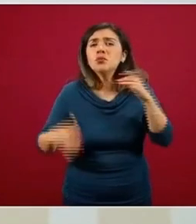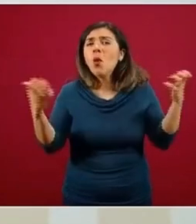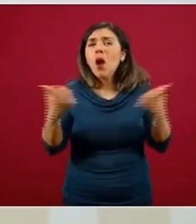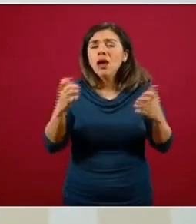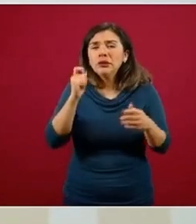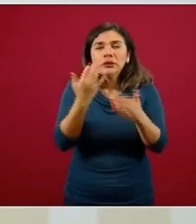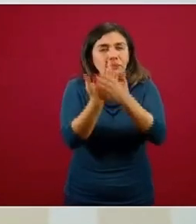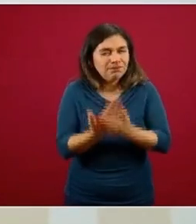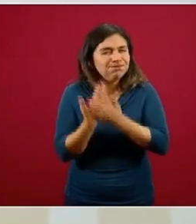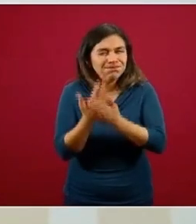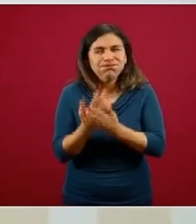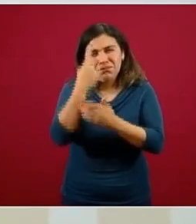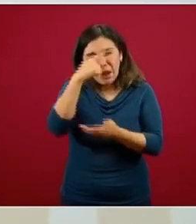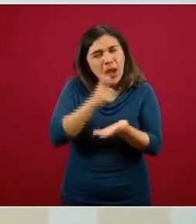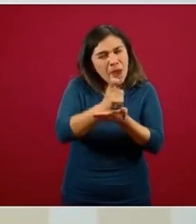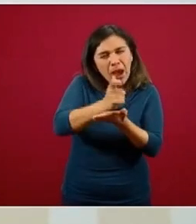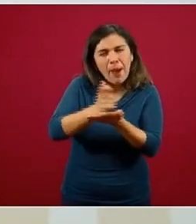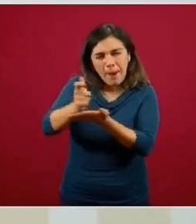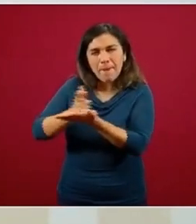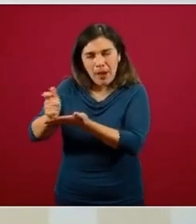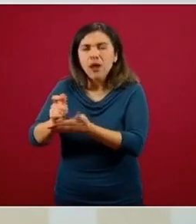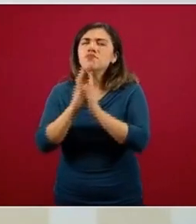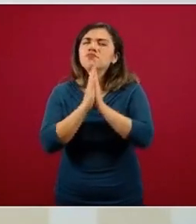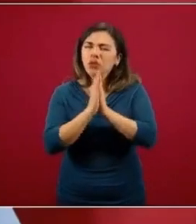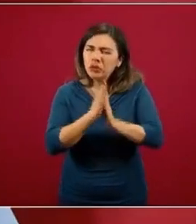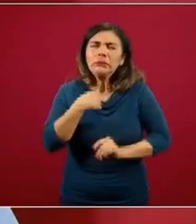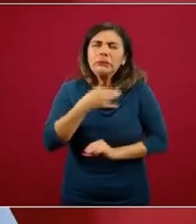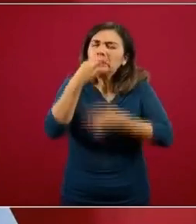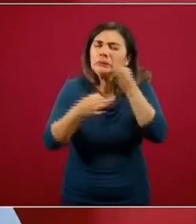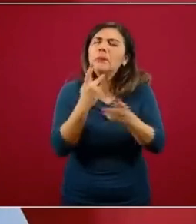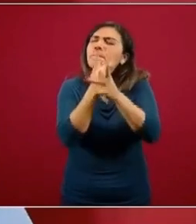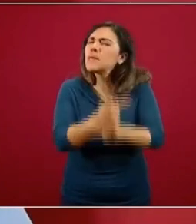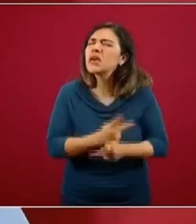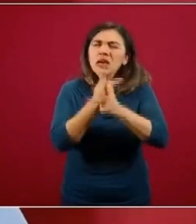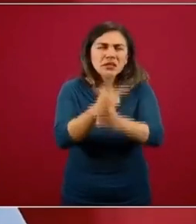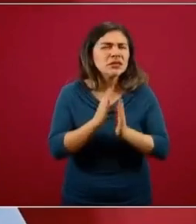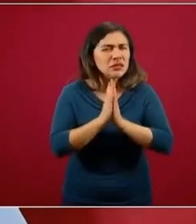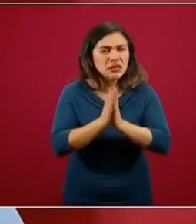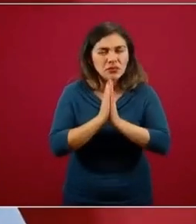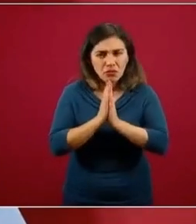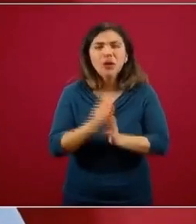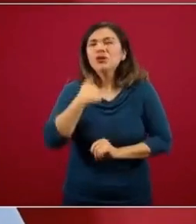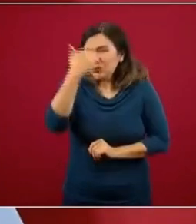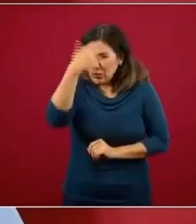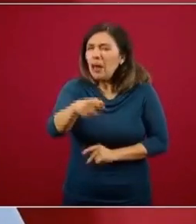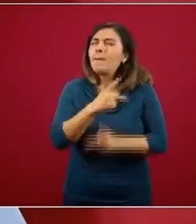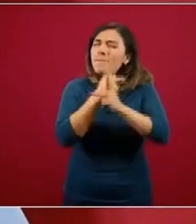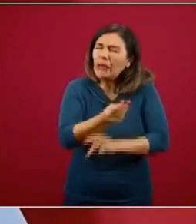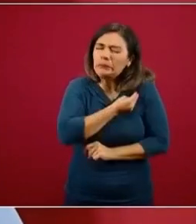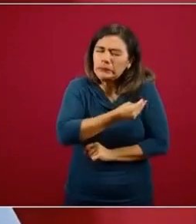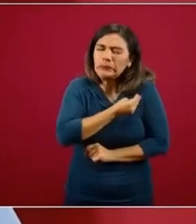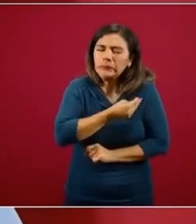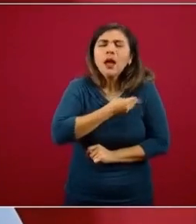tramo de la dispersión. Les pedimos nuevamente paciencia. Sé que la han